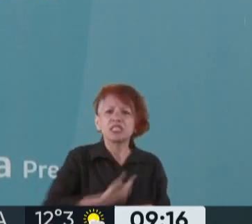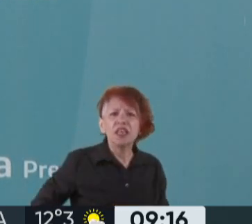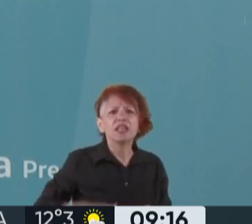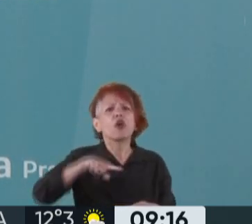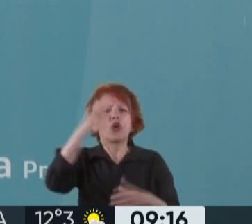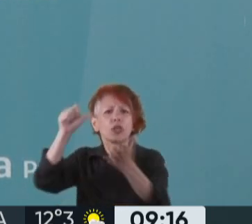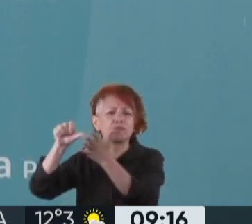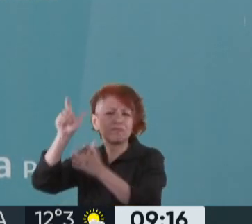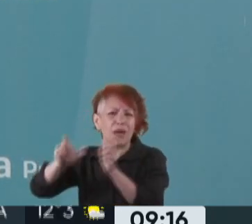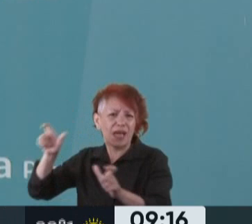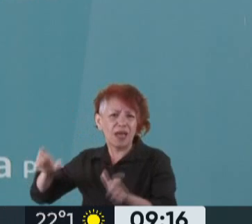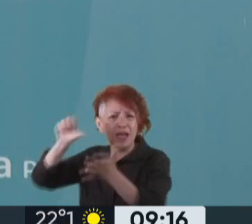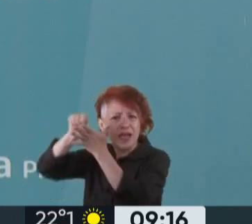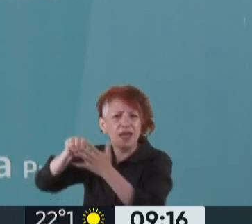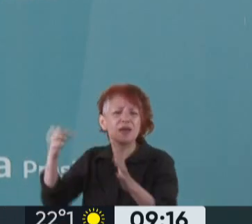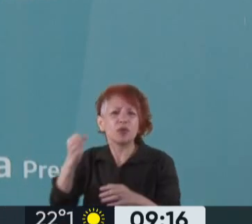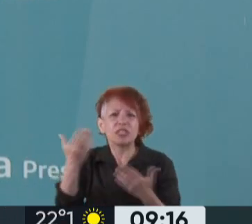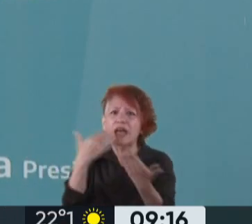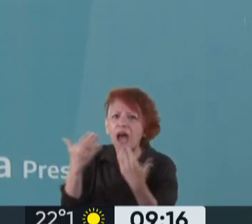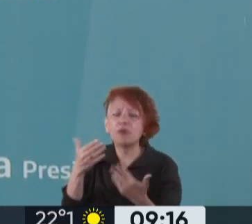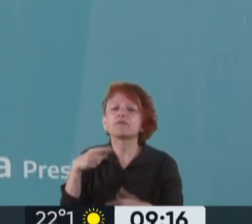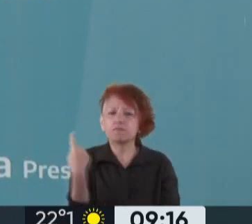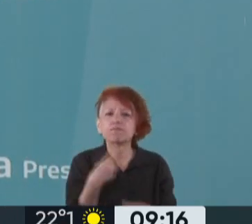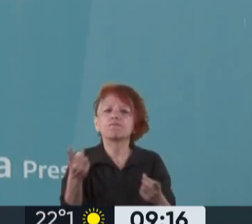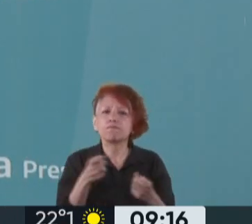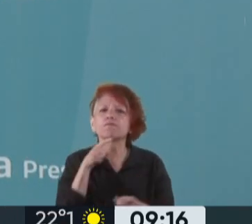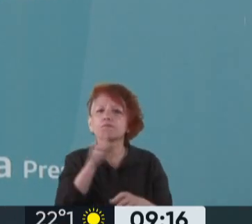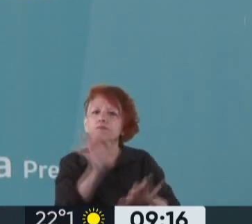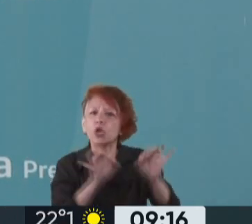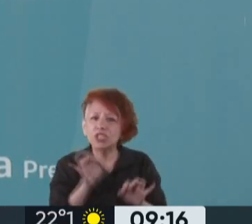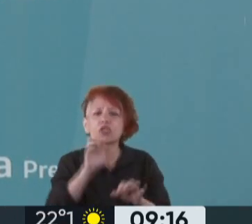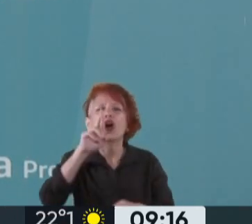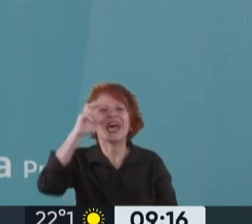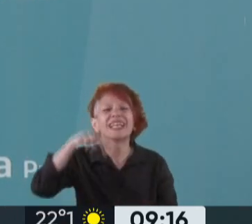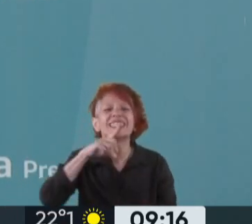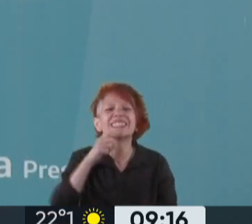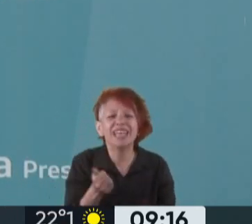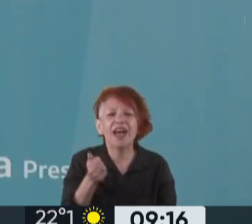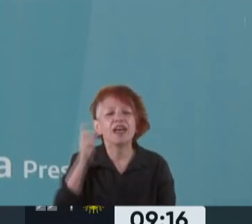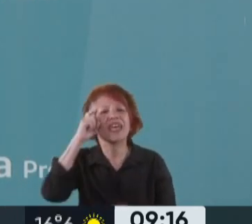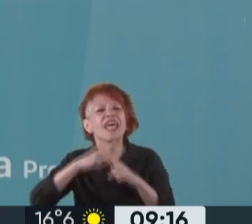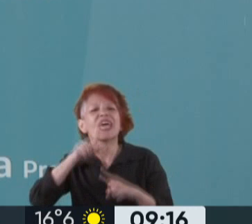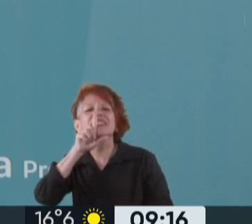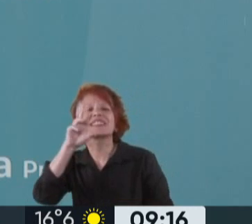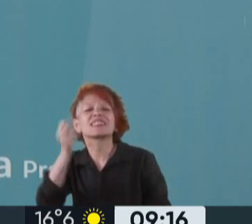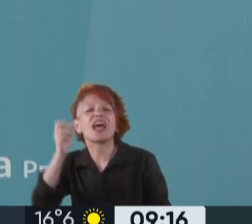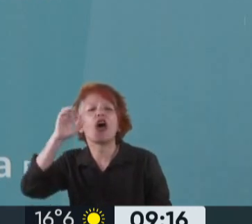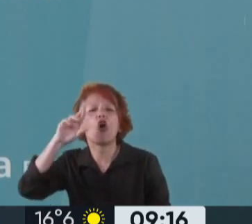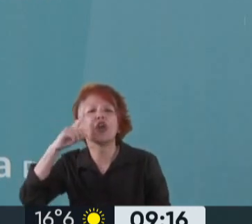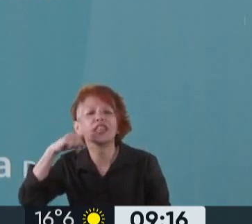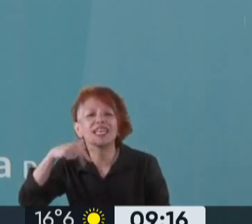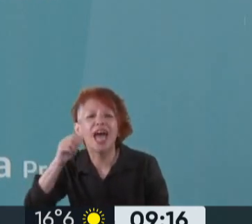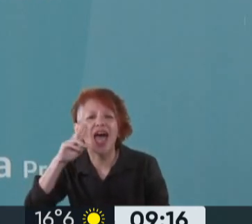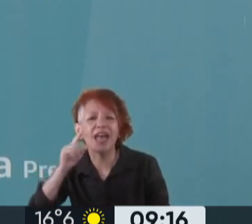con ellos. Nosotros necesitamos que se apruebe el proyecto de renta extraordinaria porque esto significa mayores ingresos para el Estado que van a poder